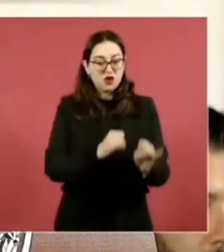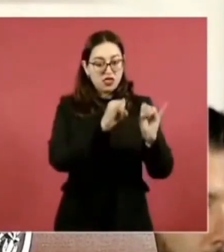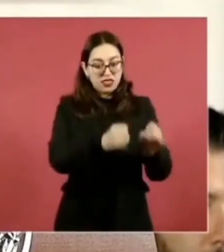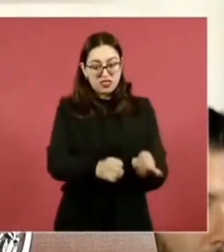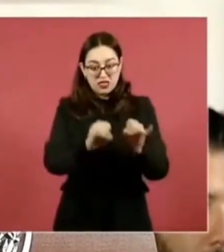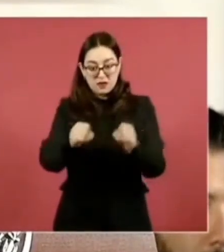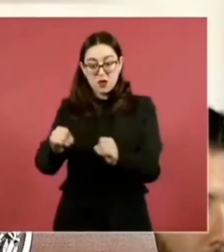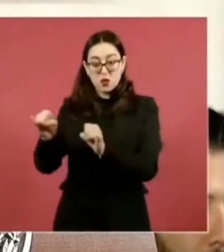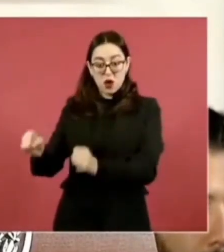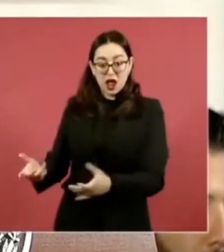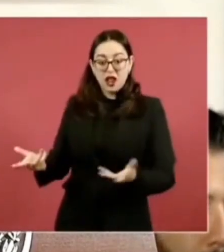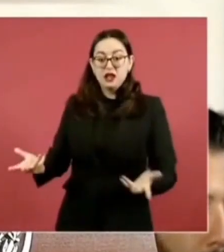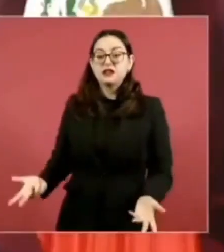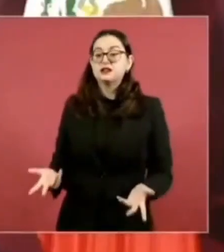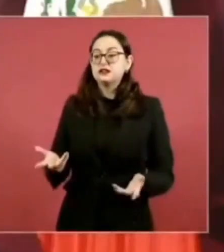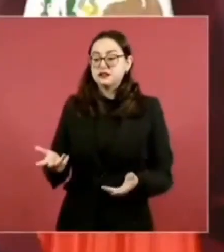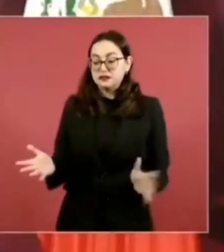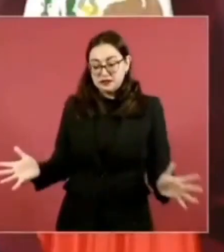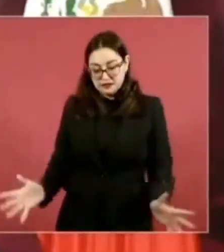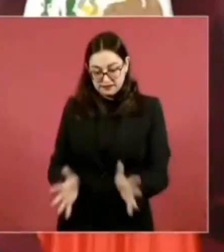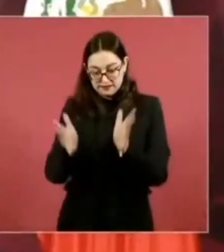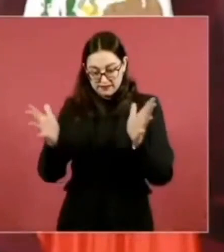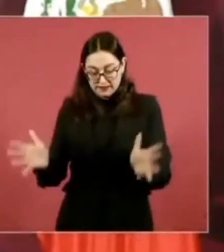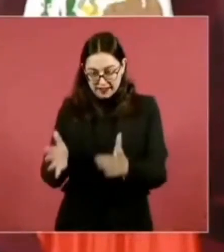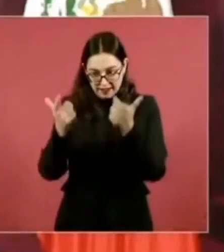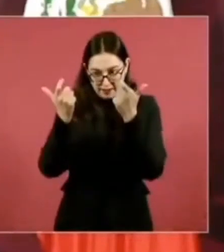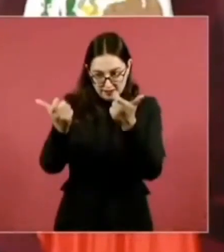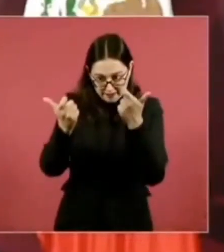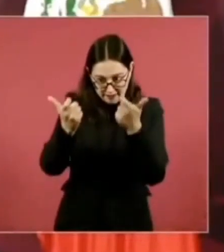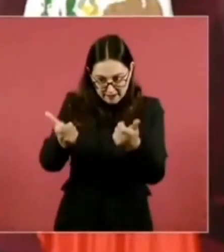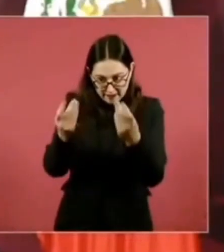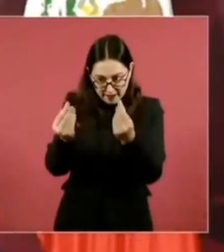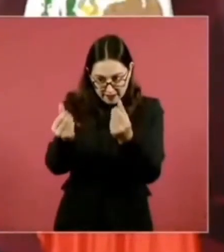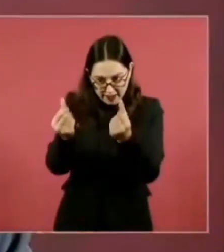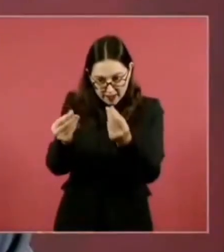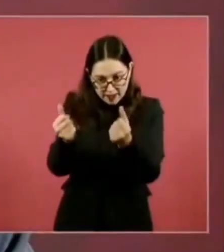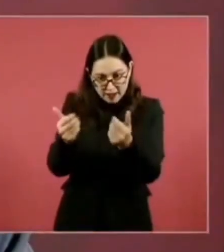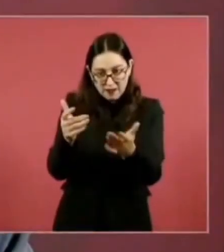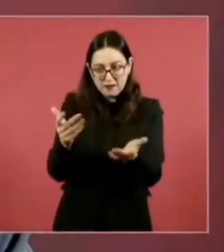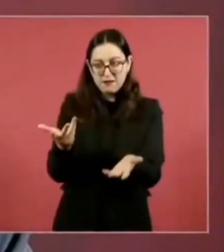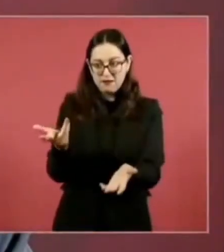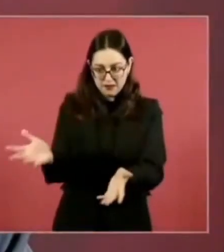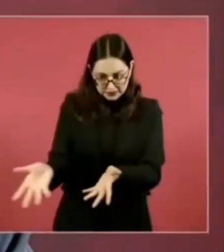a la búsqueda de lo material, de lujo barato,